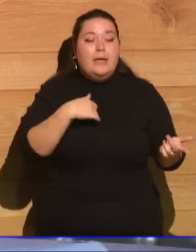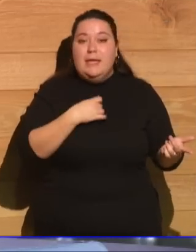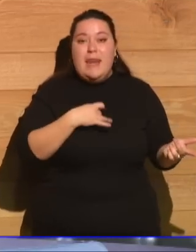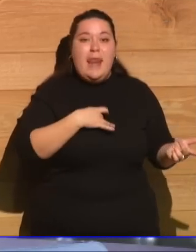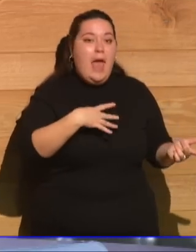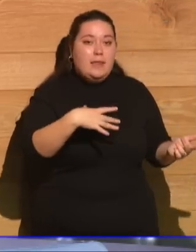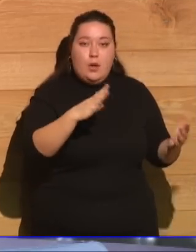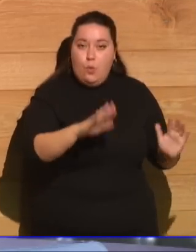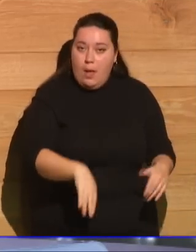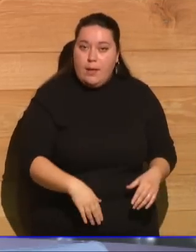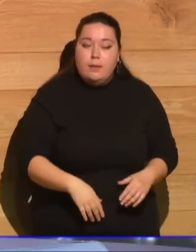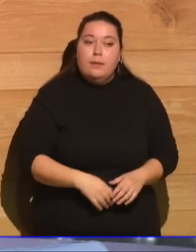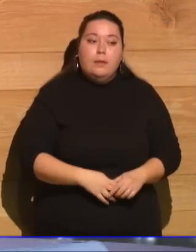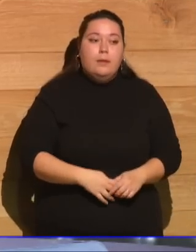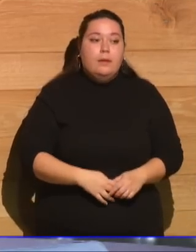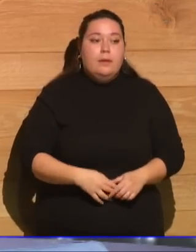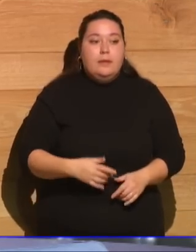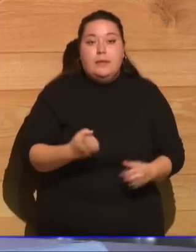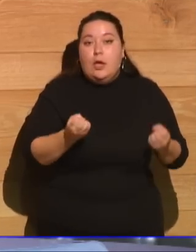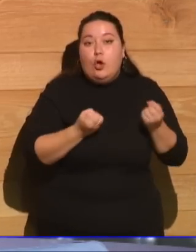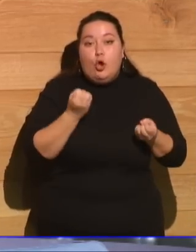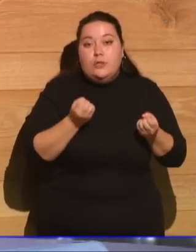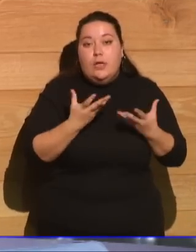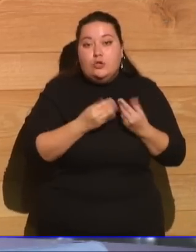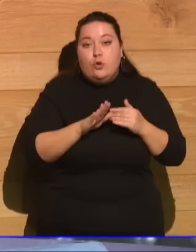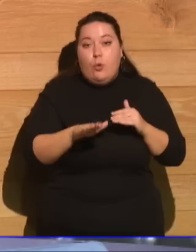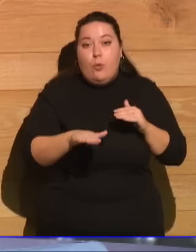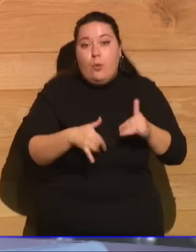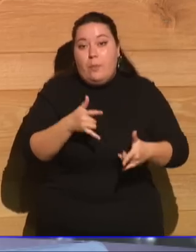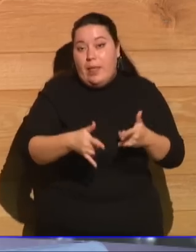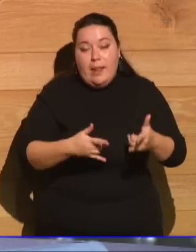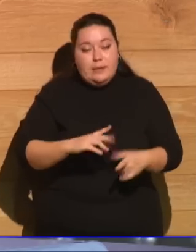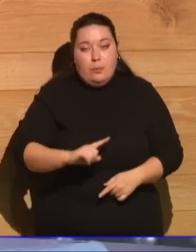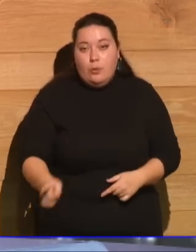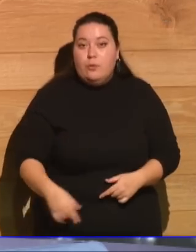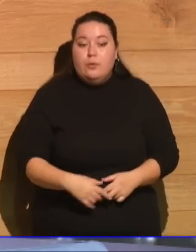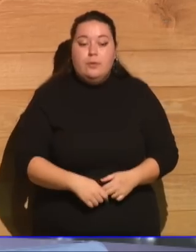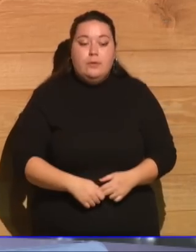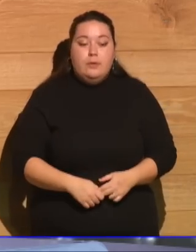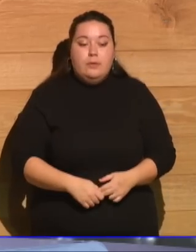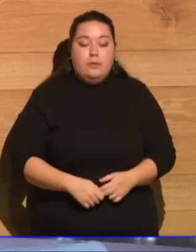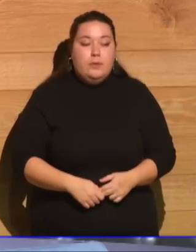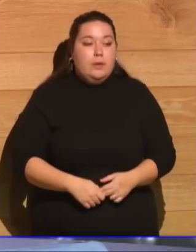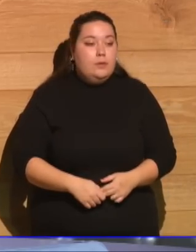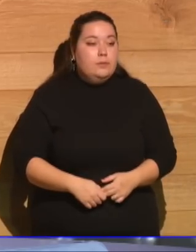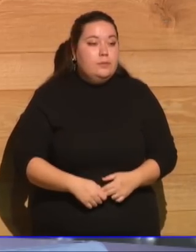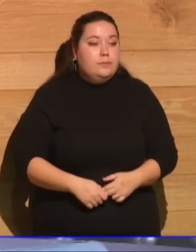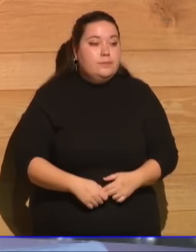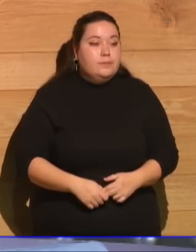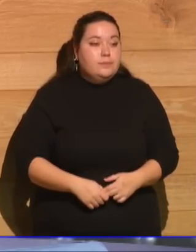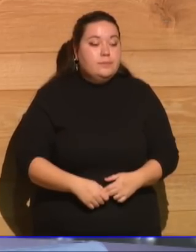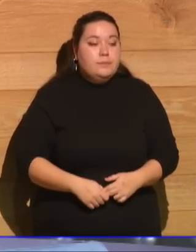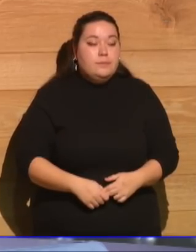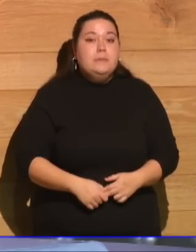ya no hay zarzaparrilla, No. aquí no hay coches a pedales, y eso sí que se convierte en marca de la casa a partir de ahora, ¿no? esas